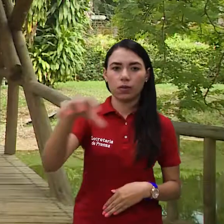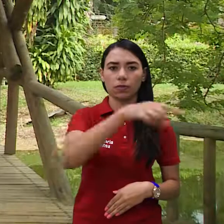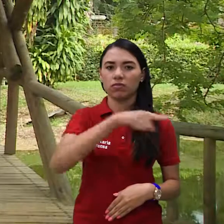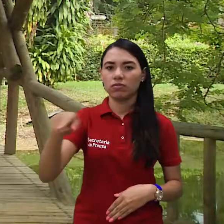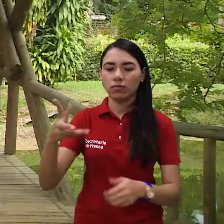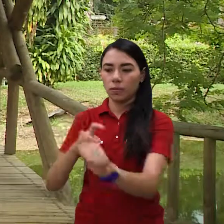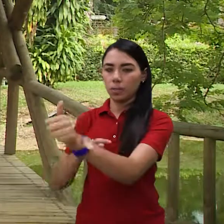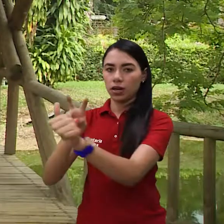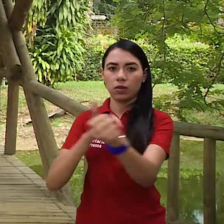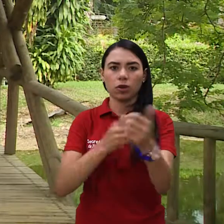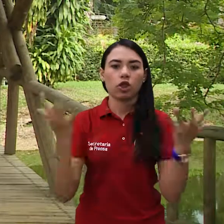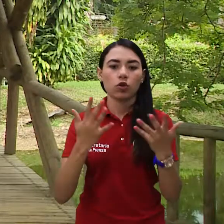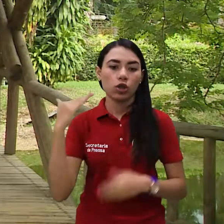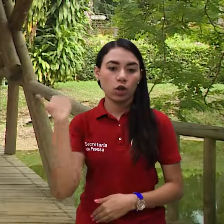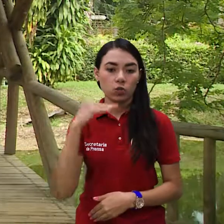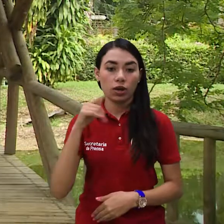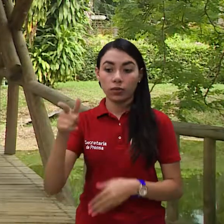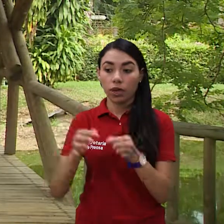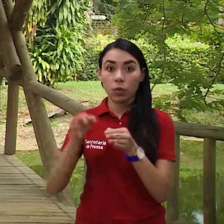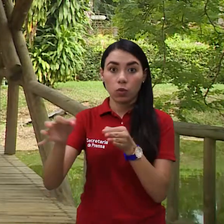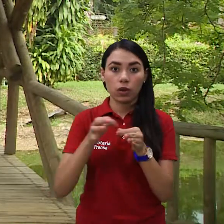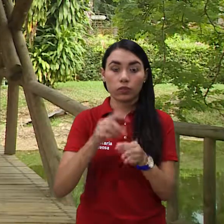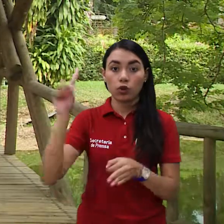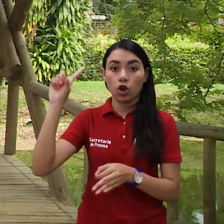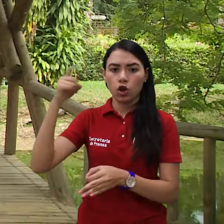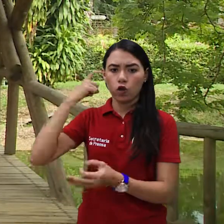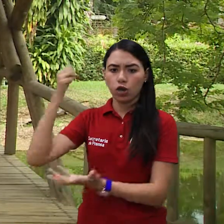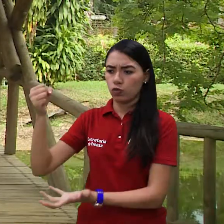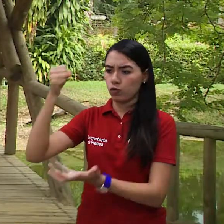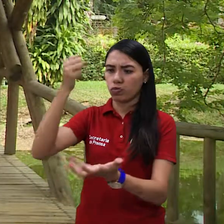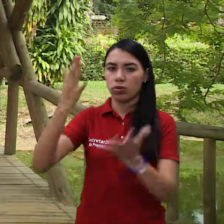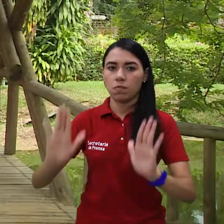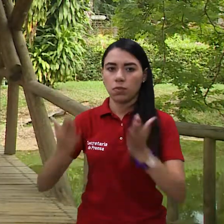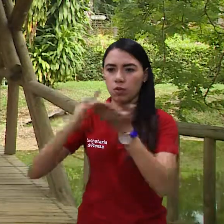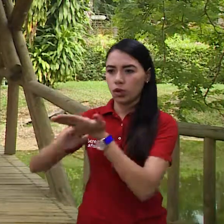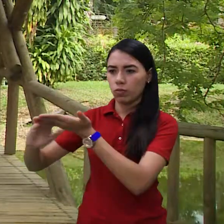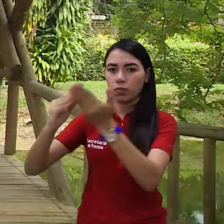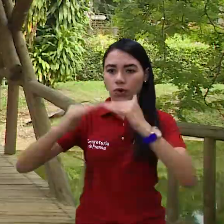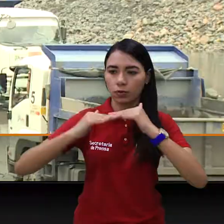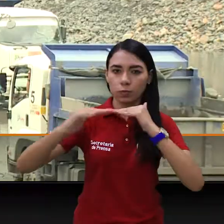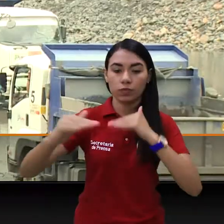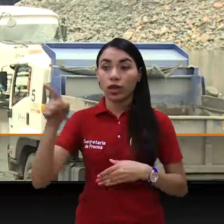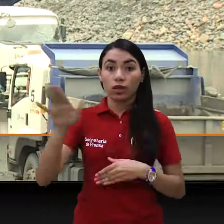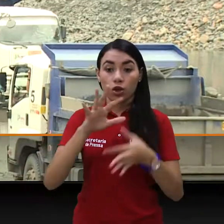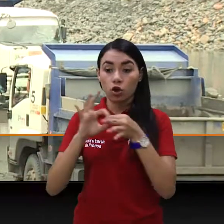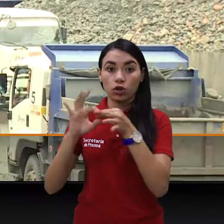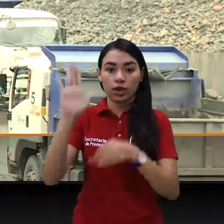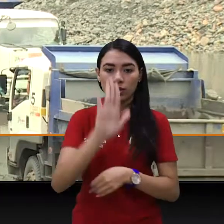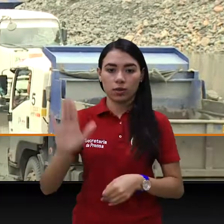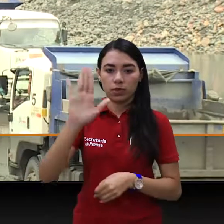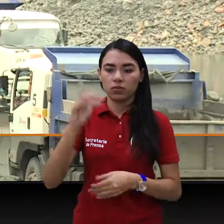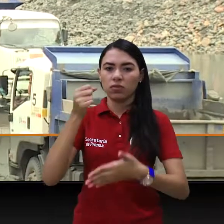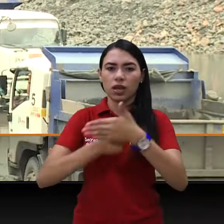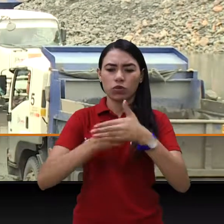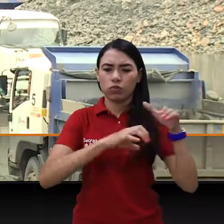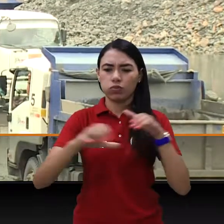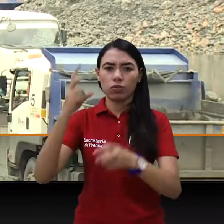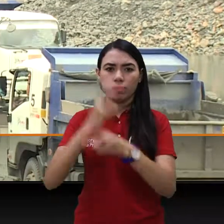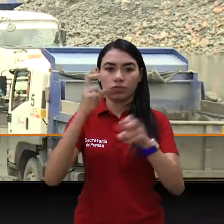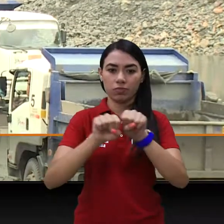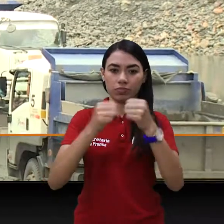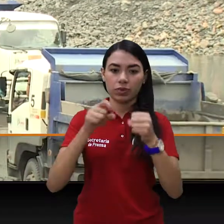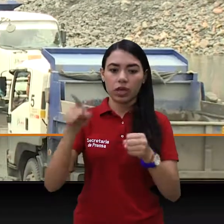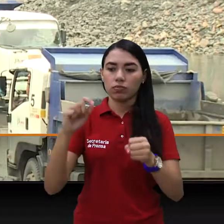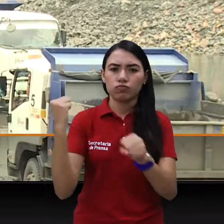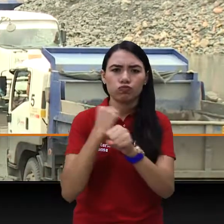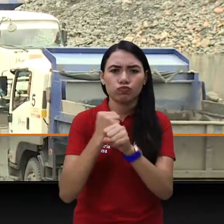6 veredas del municipio de Cumaral serán beneficiadas con el mejoramiento de sus vías terciarias. La Unidad Departamental para la Gestión del Riesgo